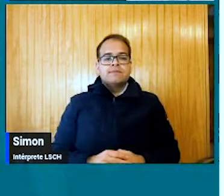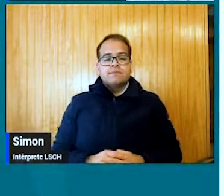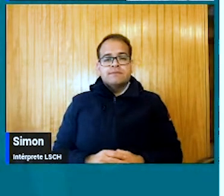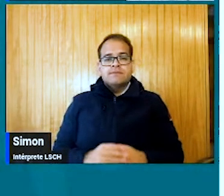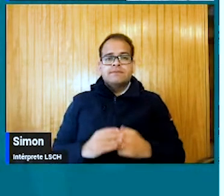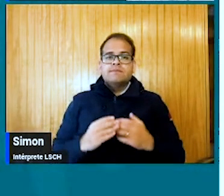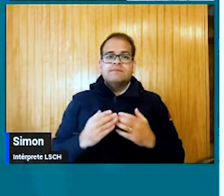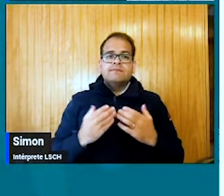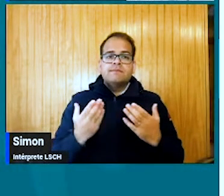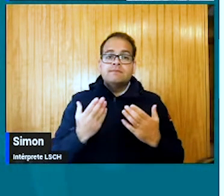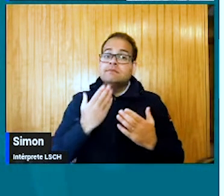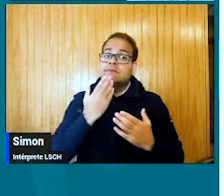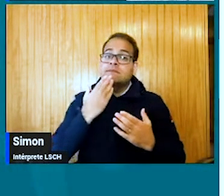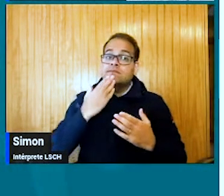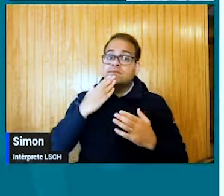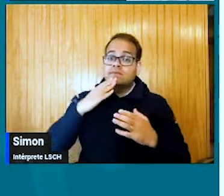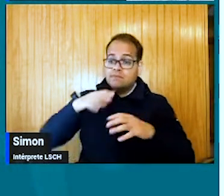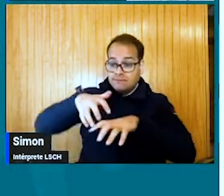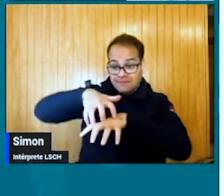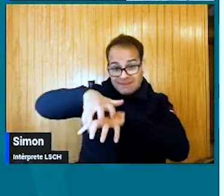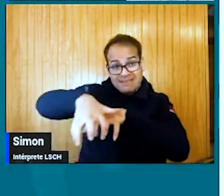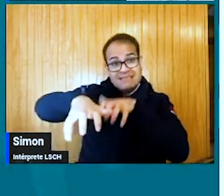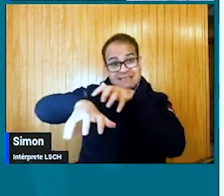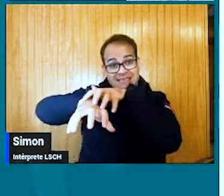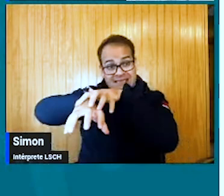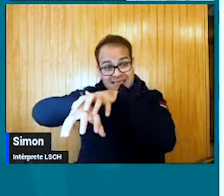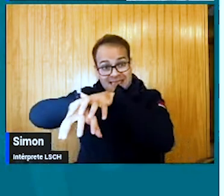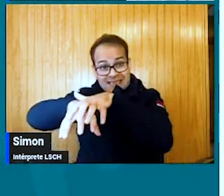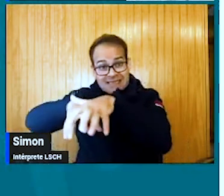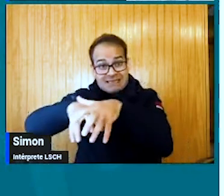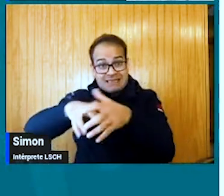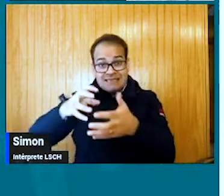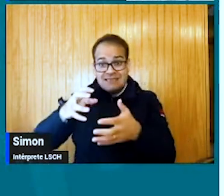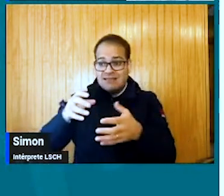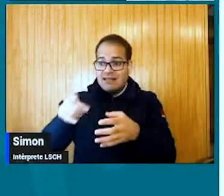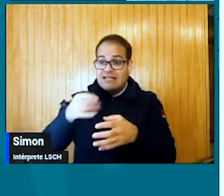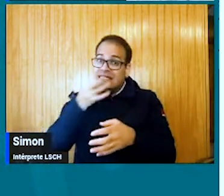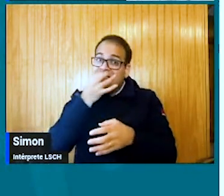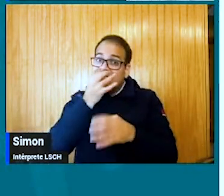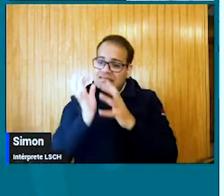Mantener siempre los huertos libres de malezas. Las malezas altas